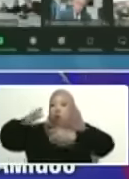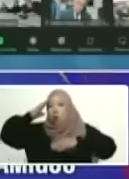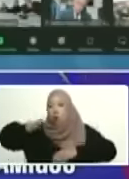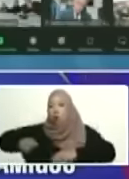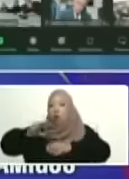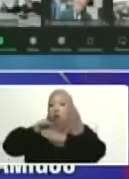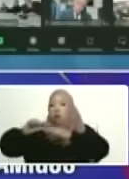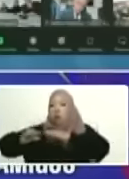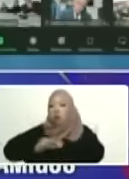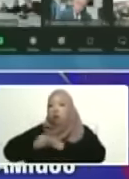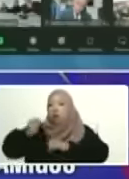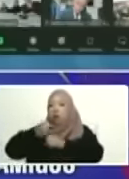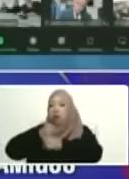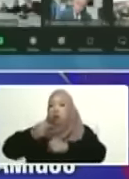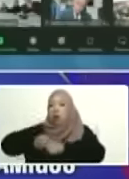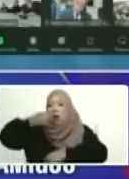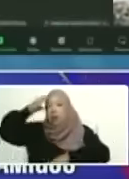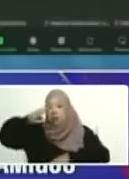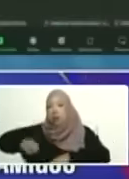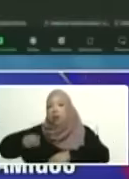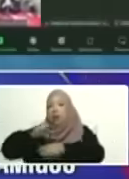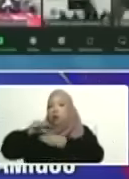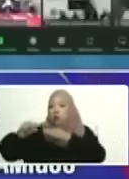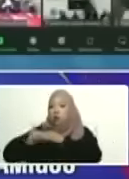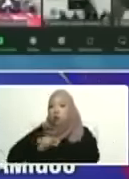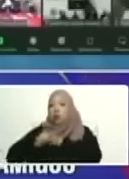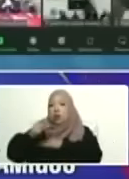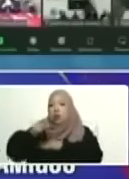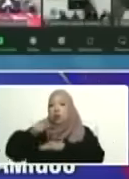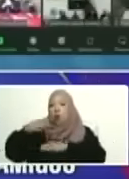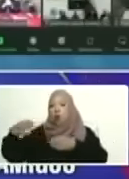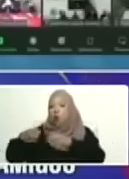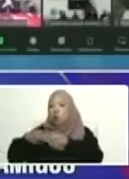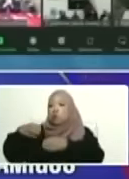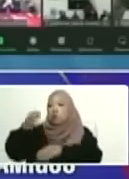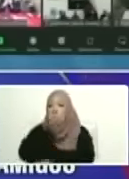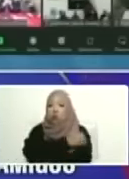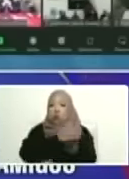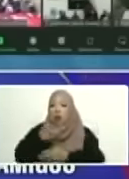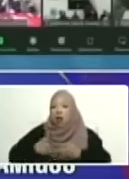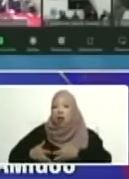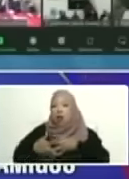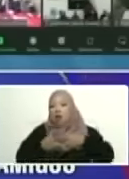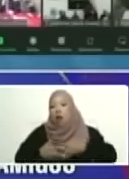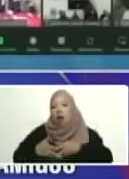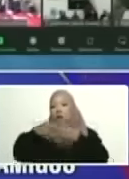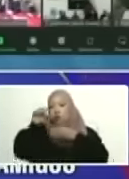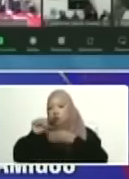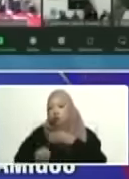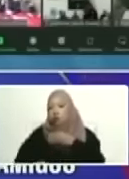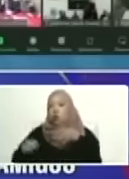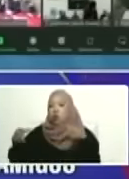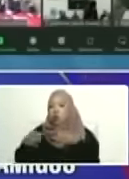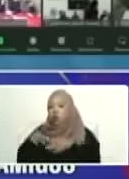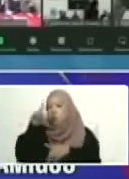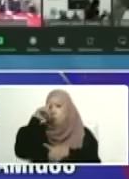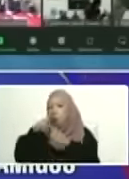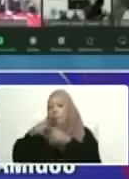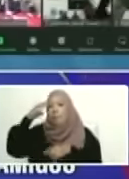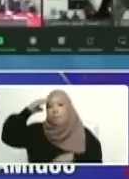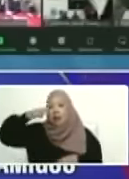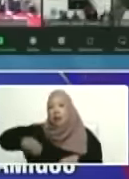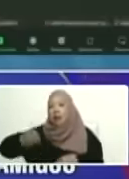Guyana, de las Fuerzas Militares de Guyana. El Comando Sur de los Estados Unidos empieza a hacer maniobras